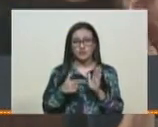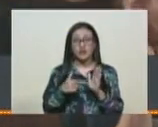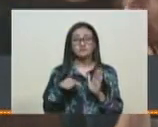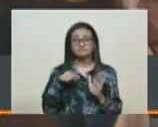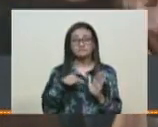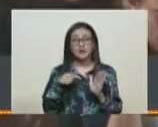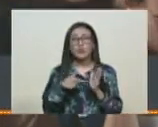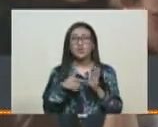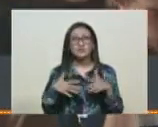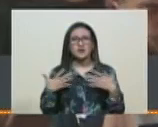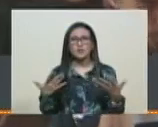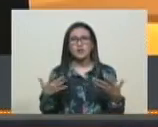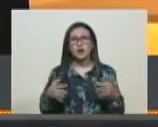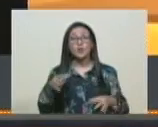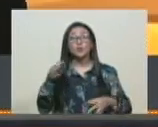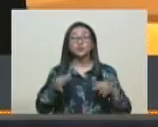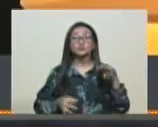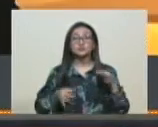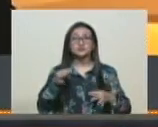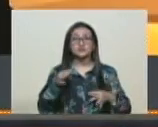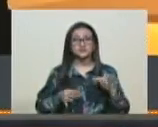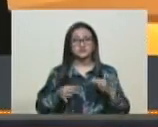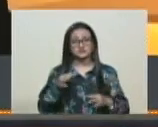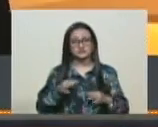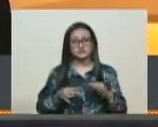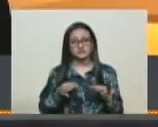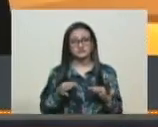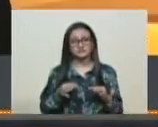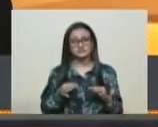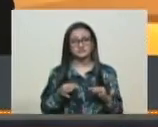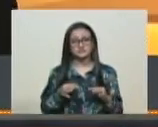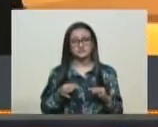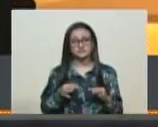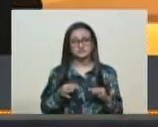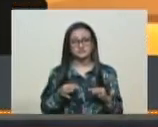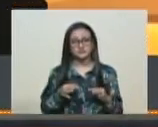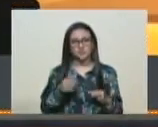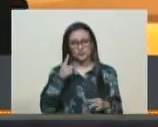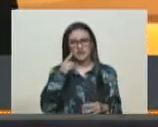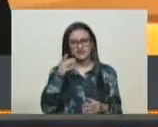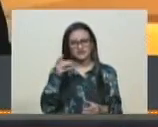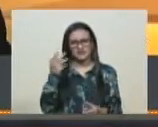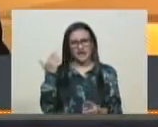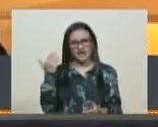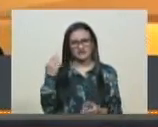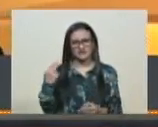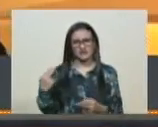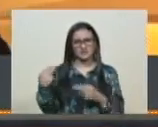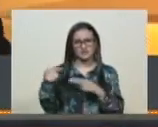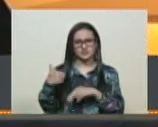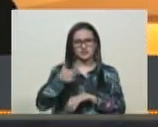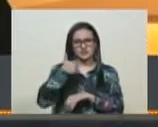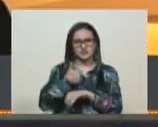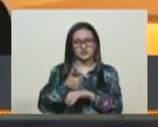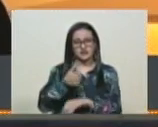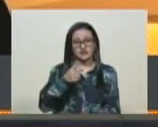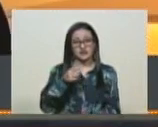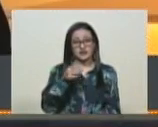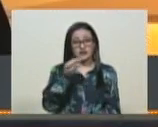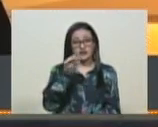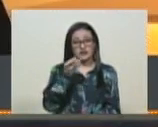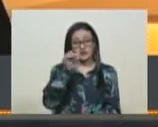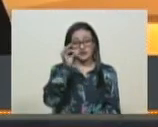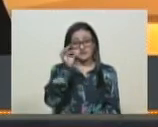justicia. Y que, como ustedes bien saben, un oscuro personaje que ocupó el cargo de fiscal general de la